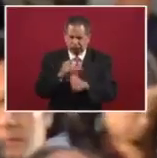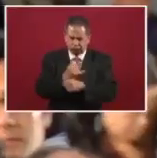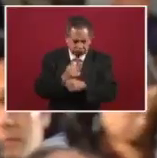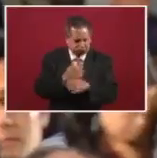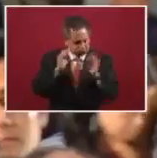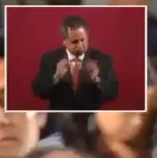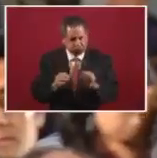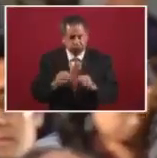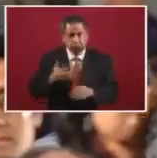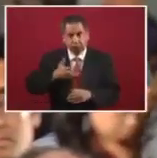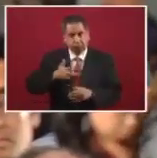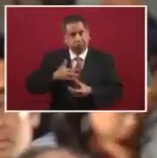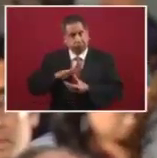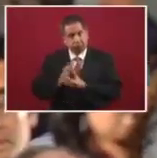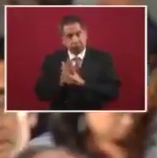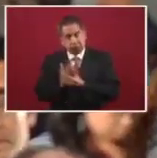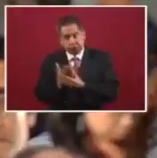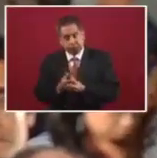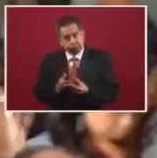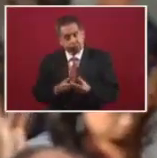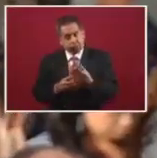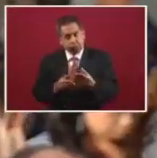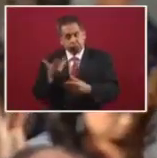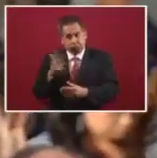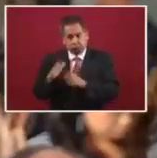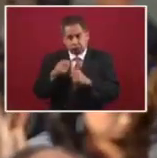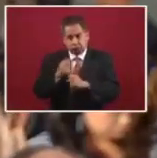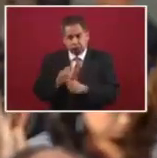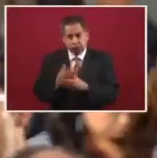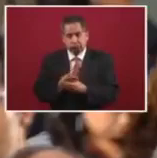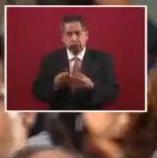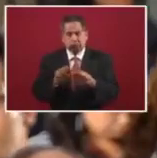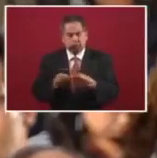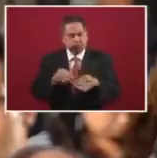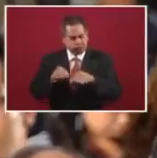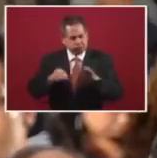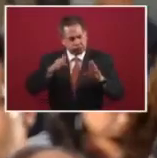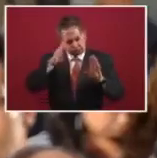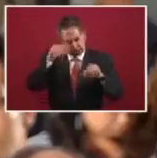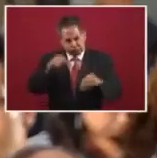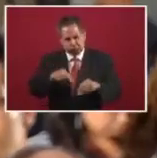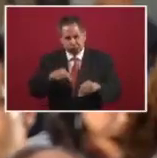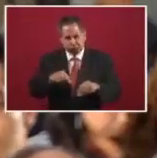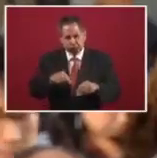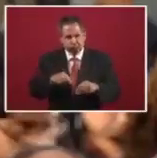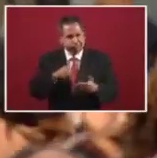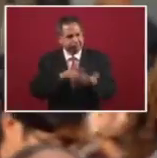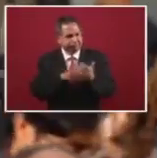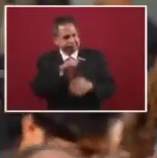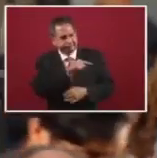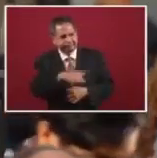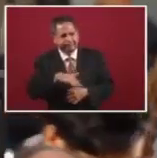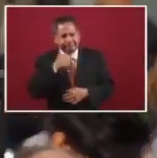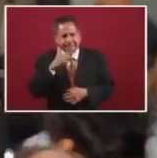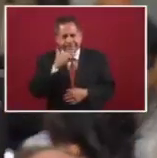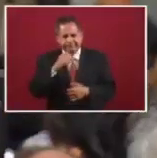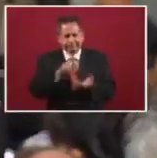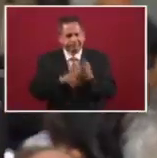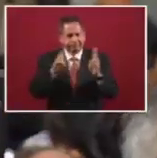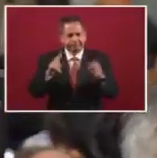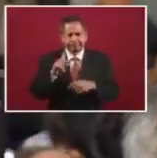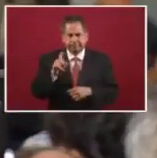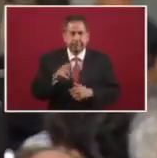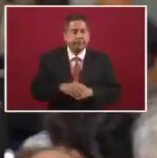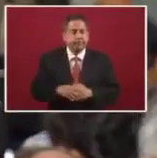investigaciones. Tenemos mucha investigación de 10 años trabajando los fraudes en el tema del agua. El